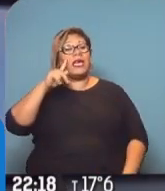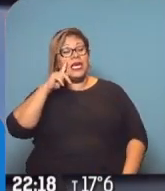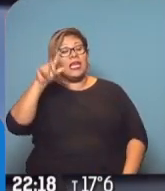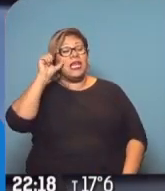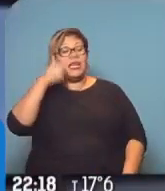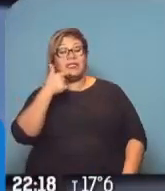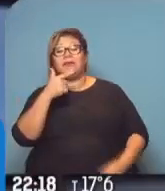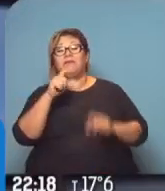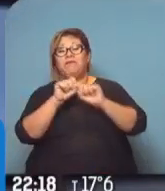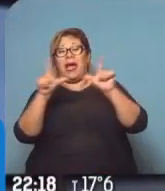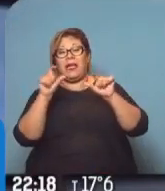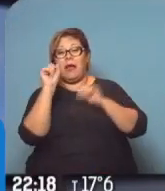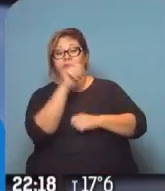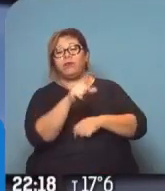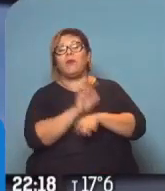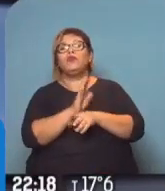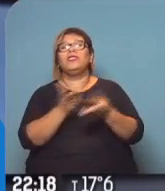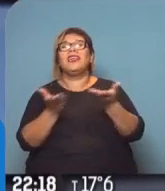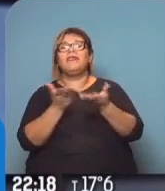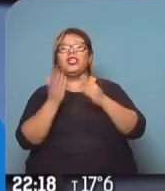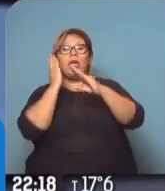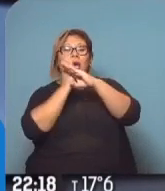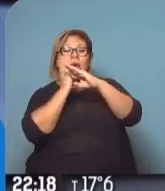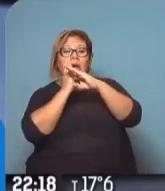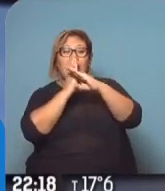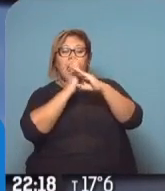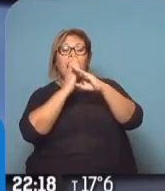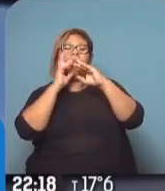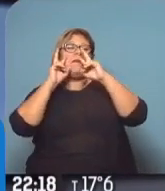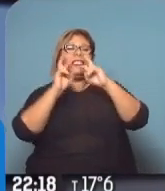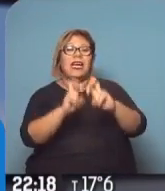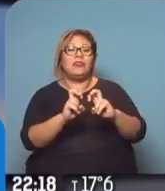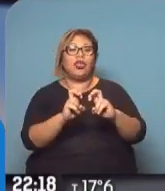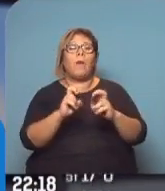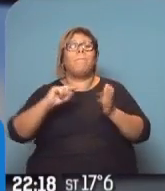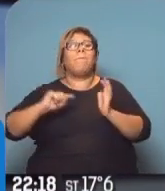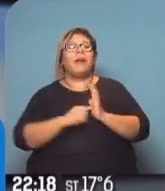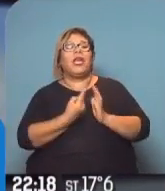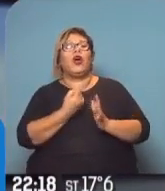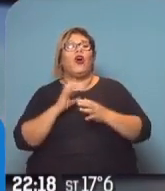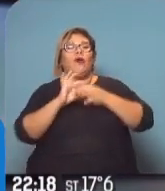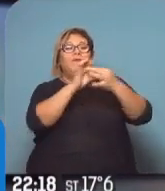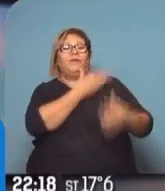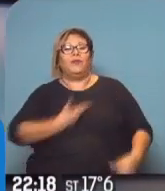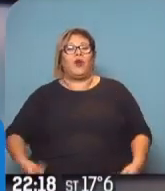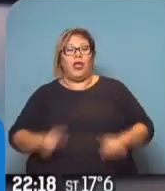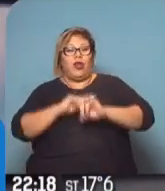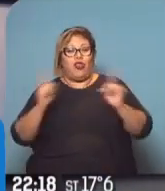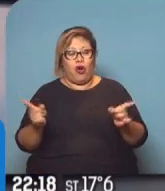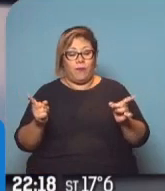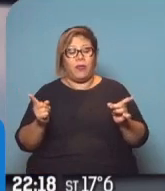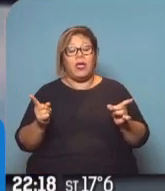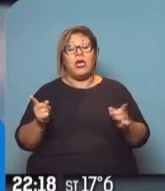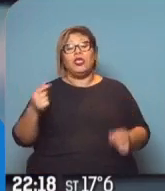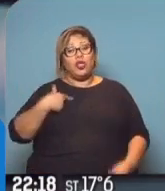un servicio de inteligencia hostil no estatal. La verdad que, si bien, como he